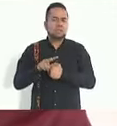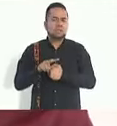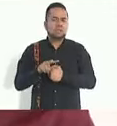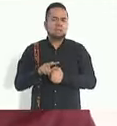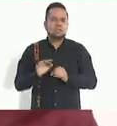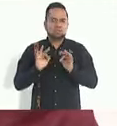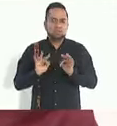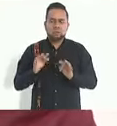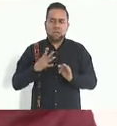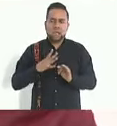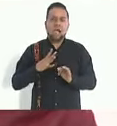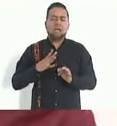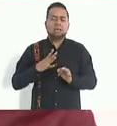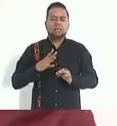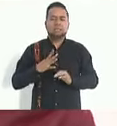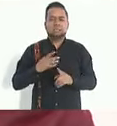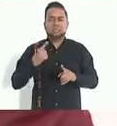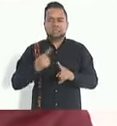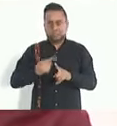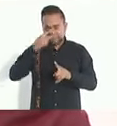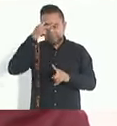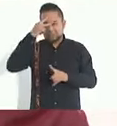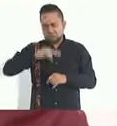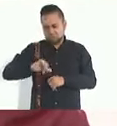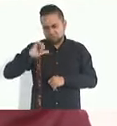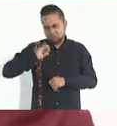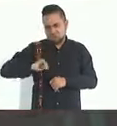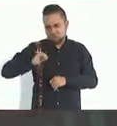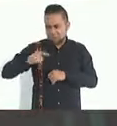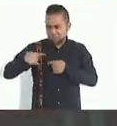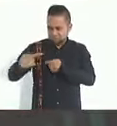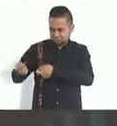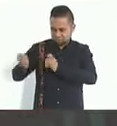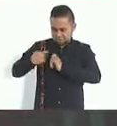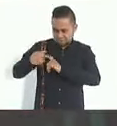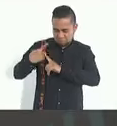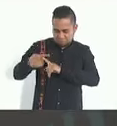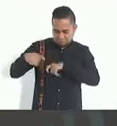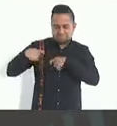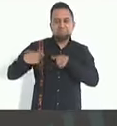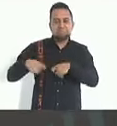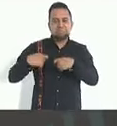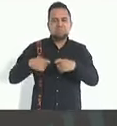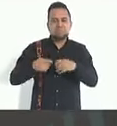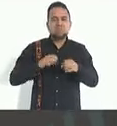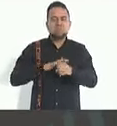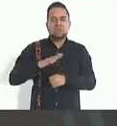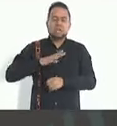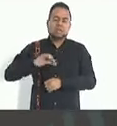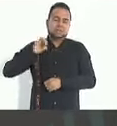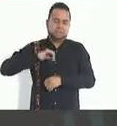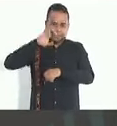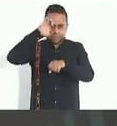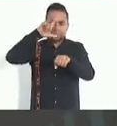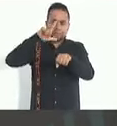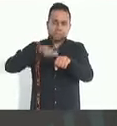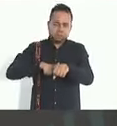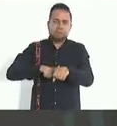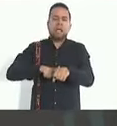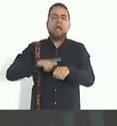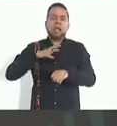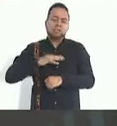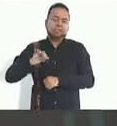heredado del México prehispánico, de las antiguas culturas, de las